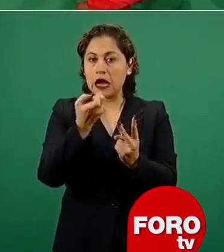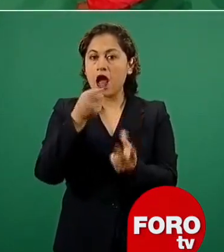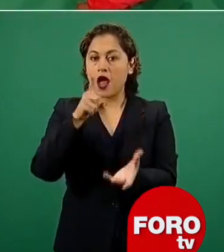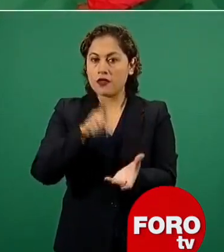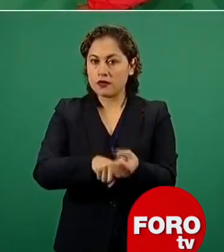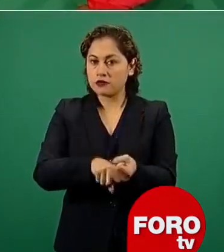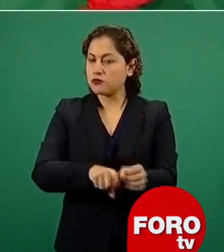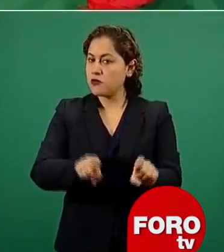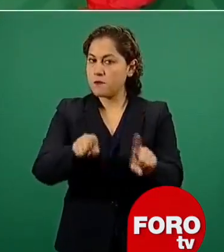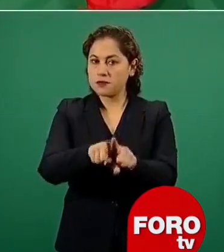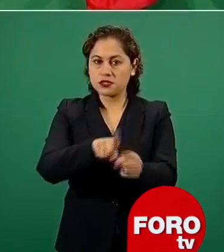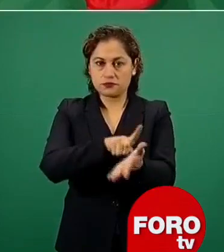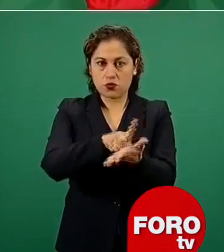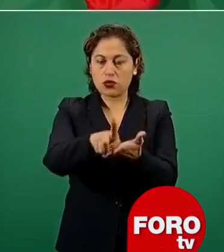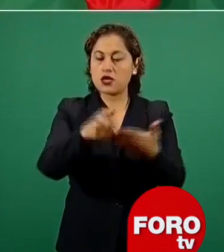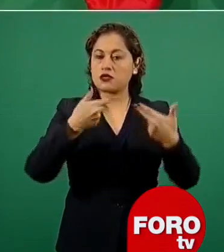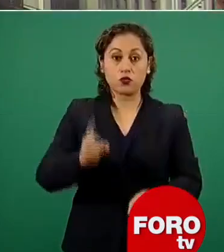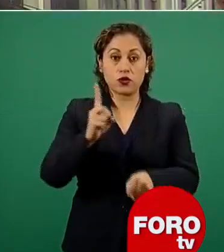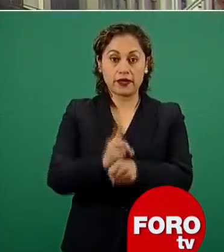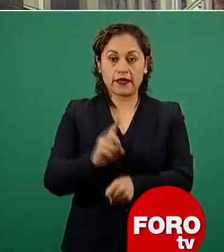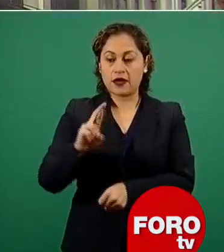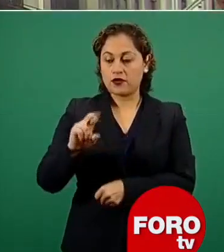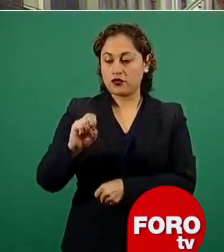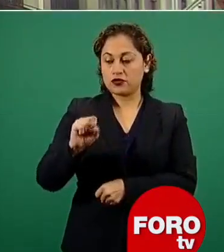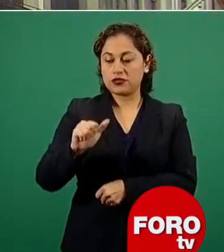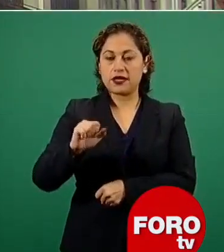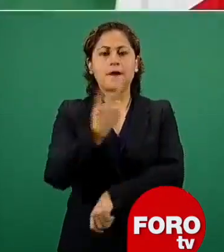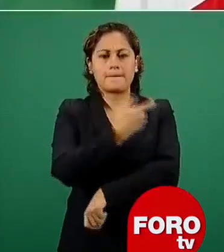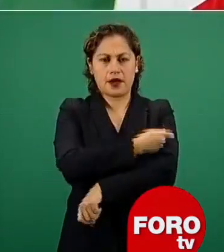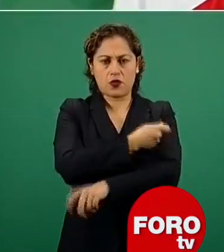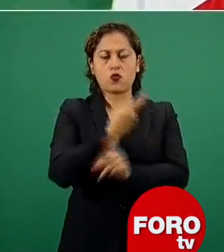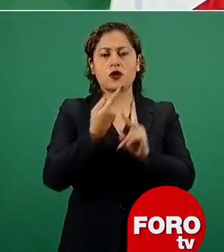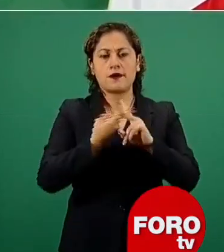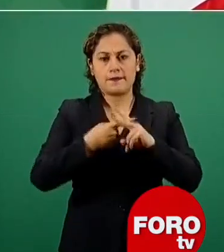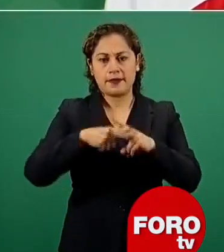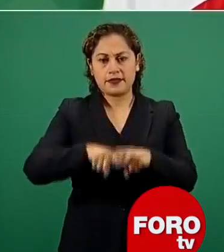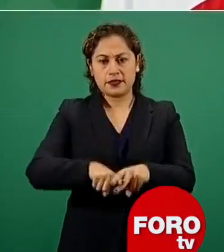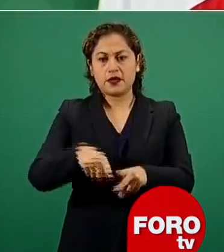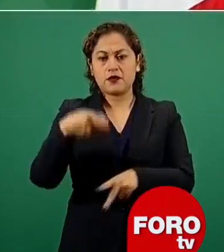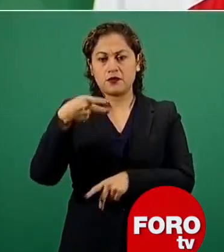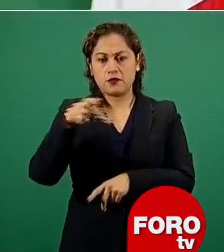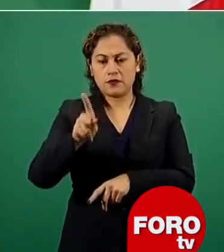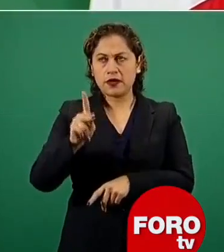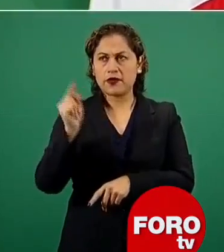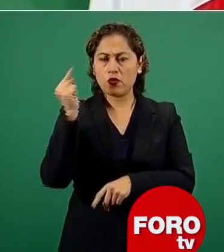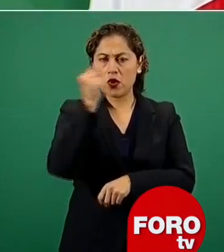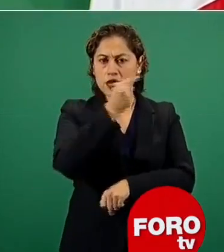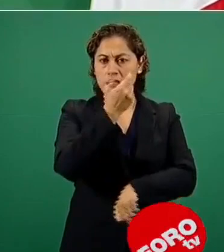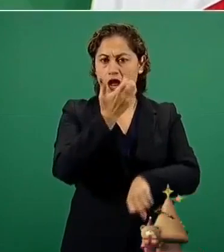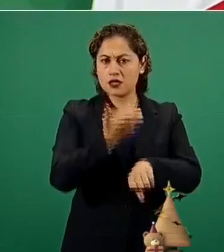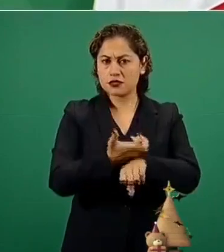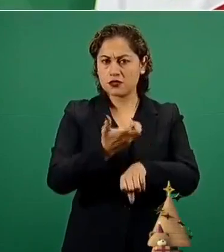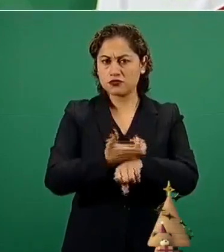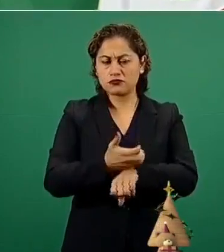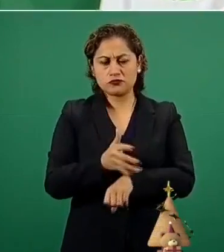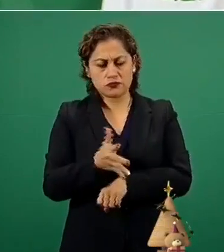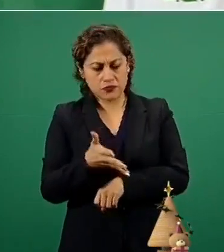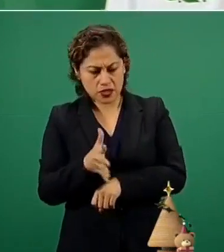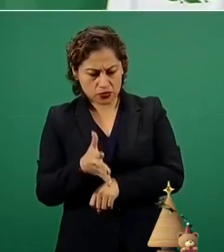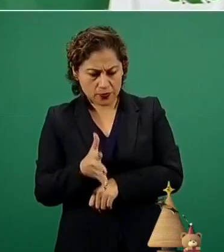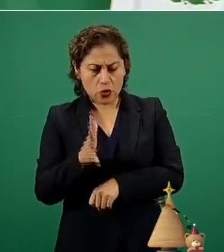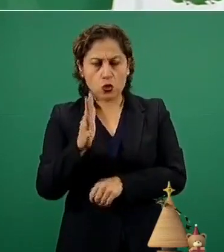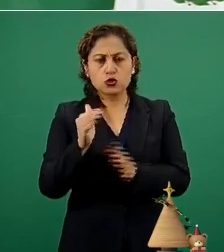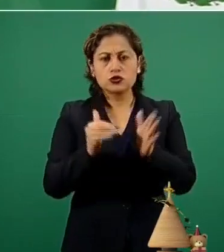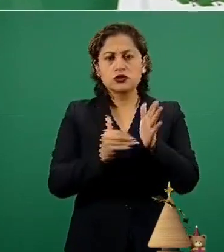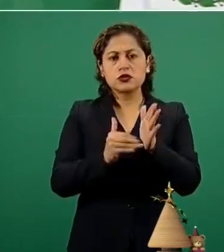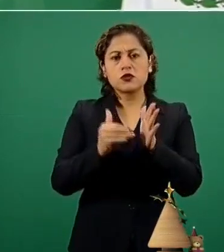humano fundamental. Ya en Estados Unidos ya deben de llevar como unos 5